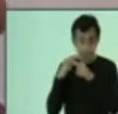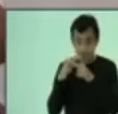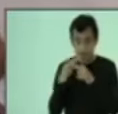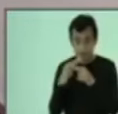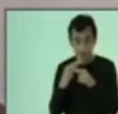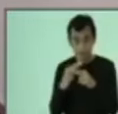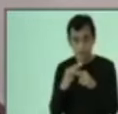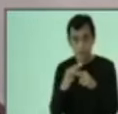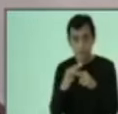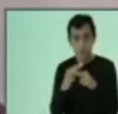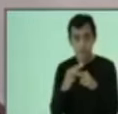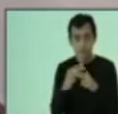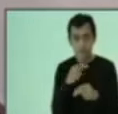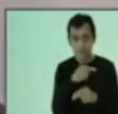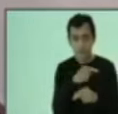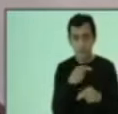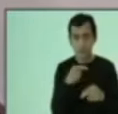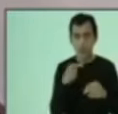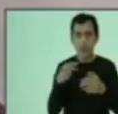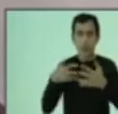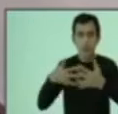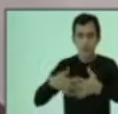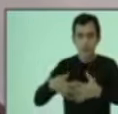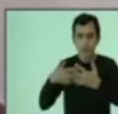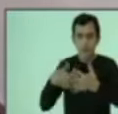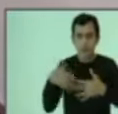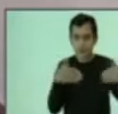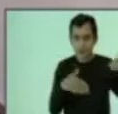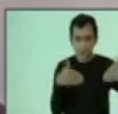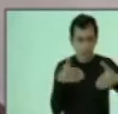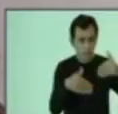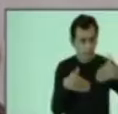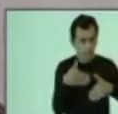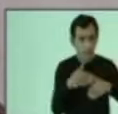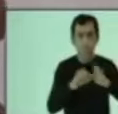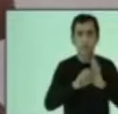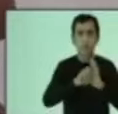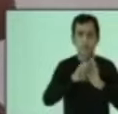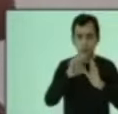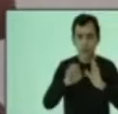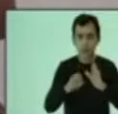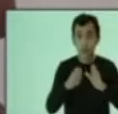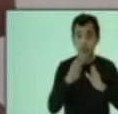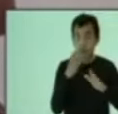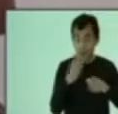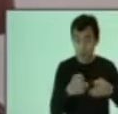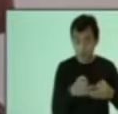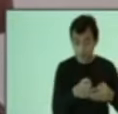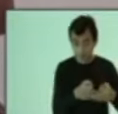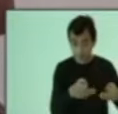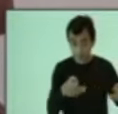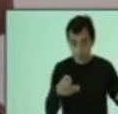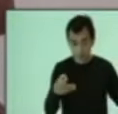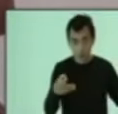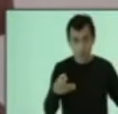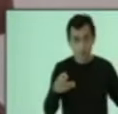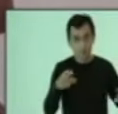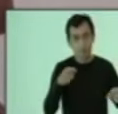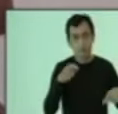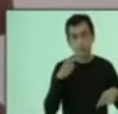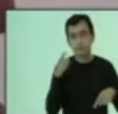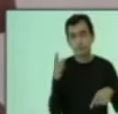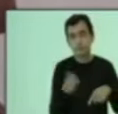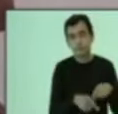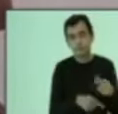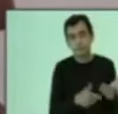un cinturón industrial, por ejemplo, ¿verdad? Y esos terrenos ya no están dispuestos para eso,